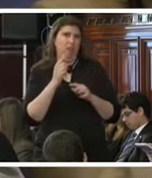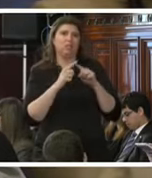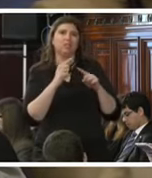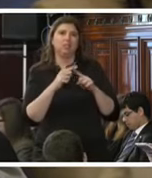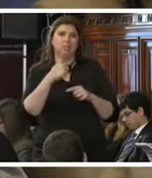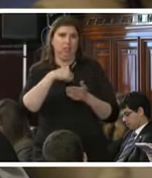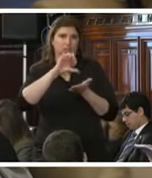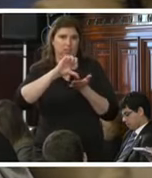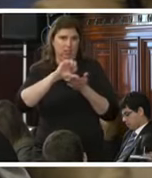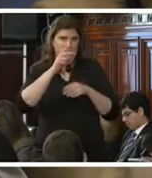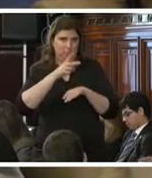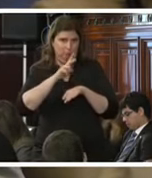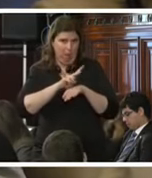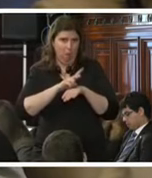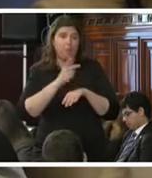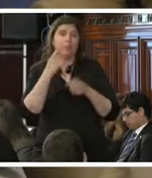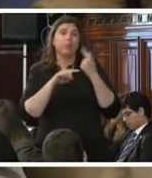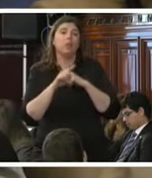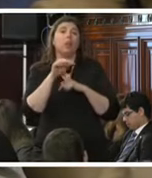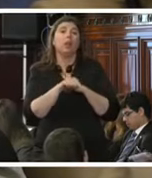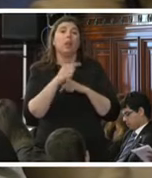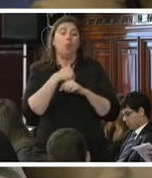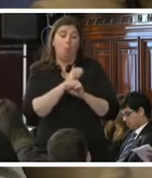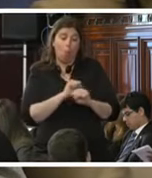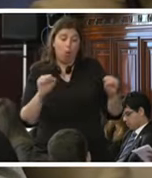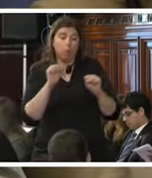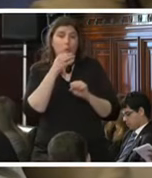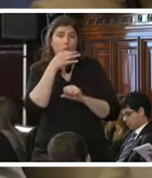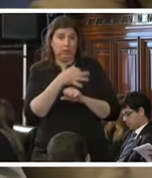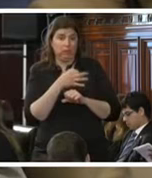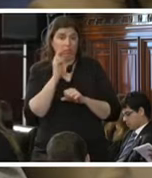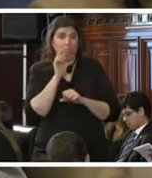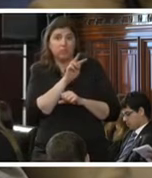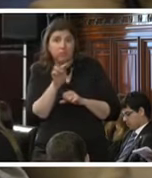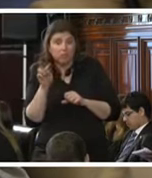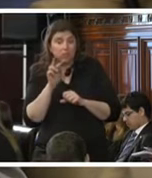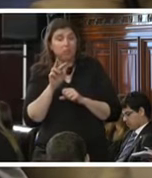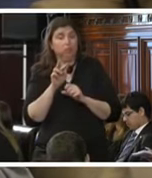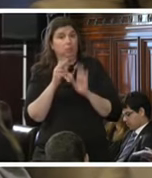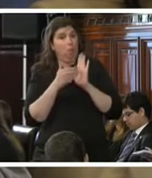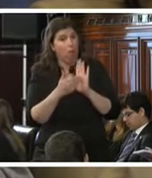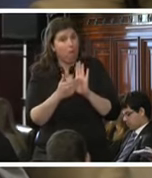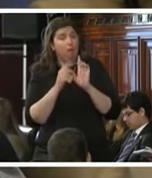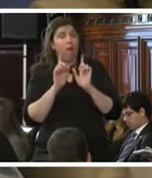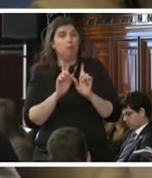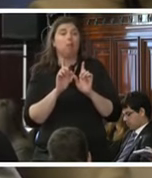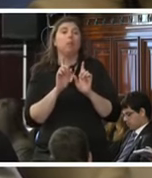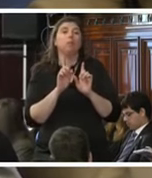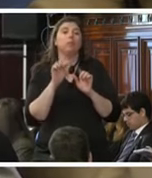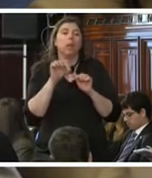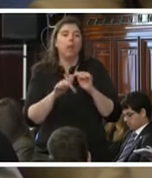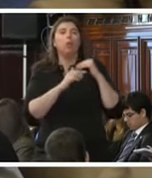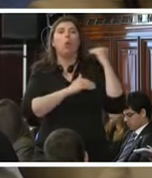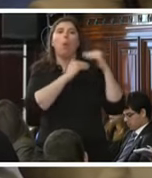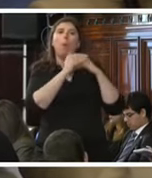que infortunadamente uno puede constatar de manera regular es de que estos procesos, más allá de las formalidades que pueden